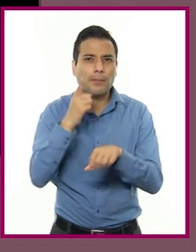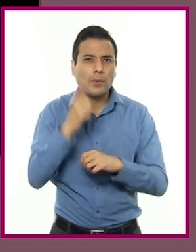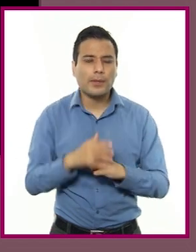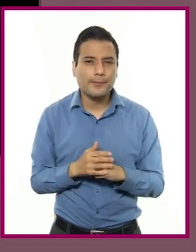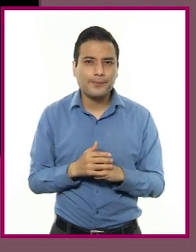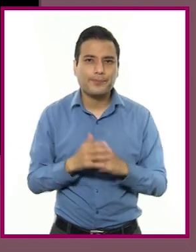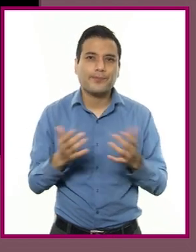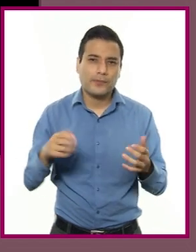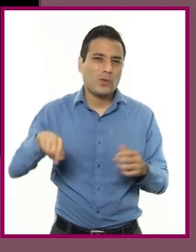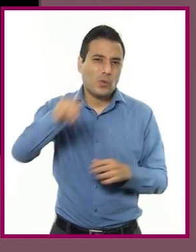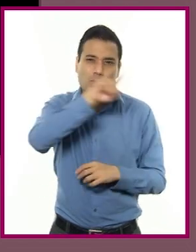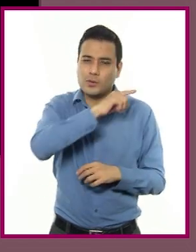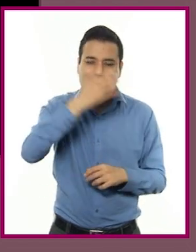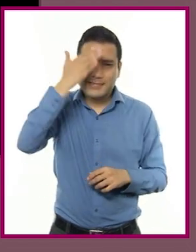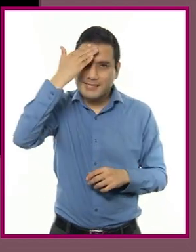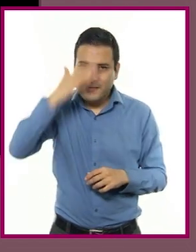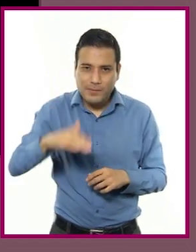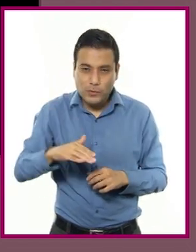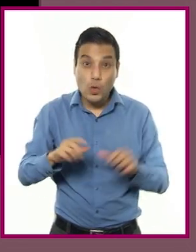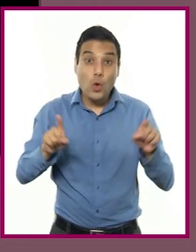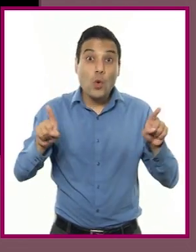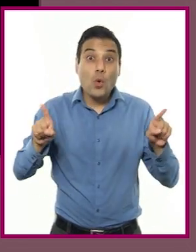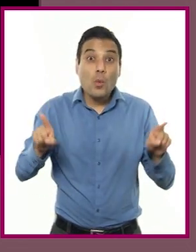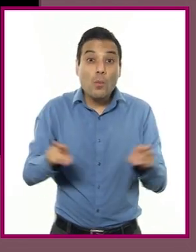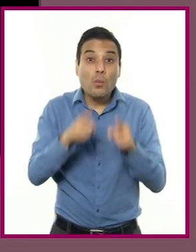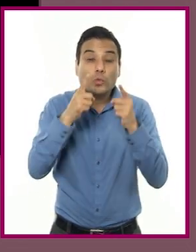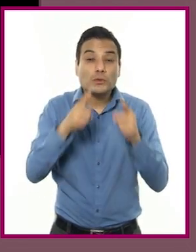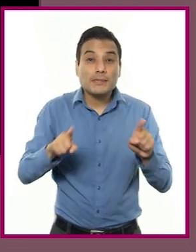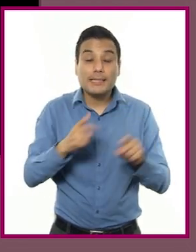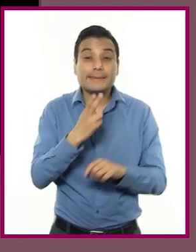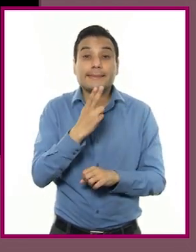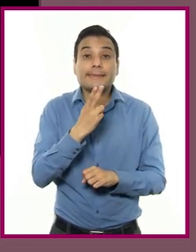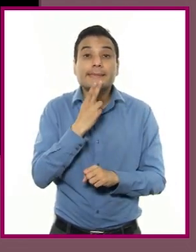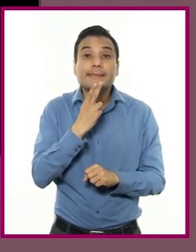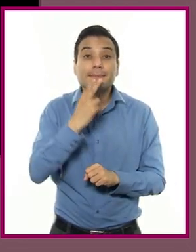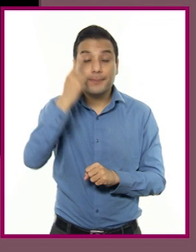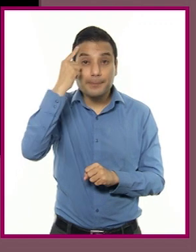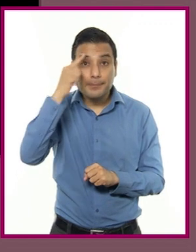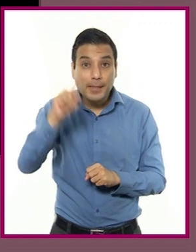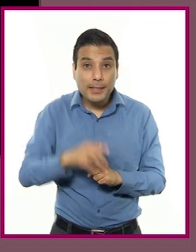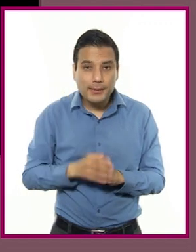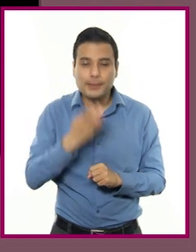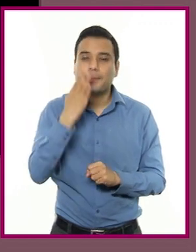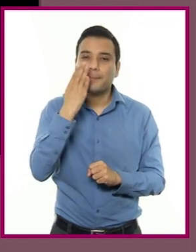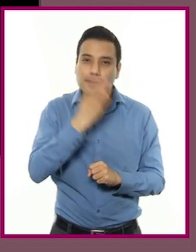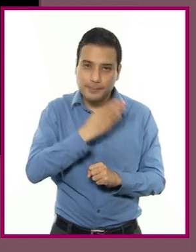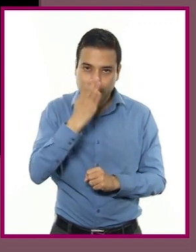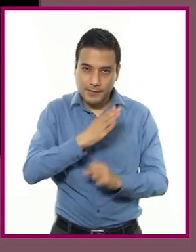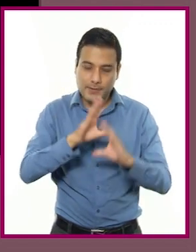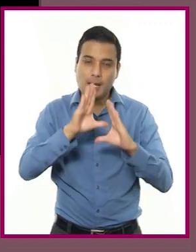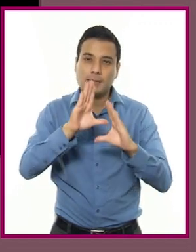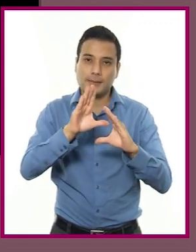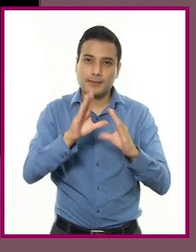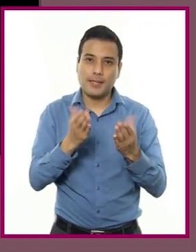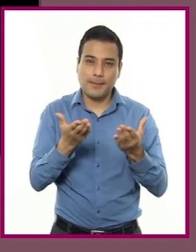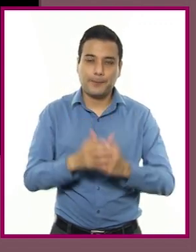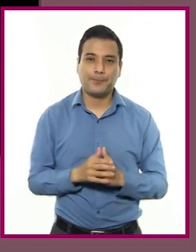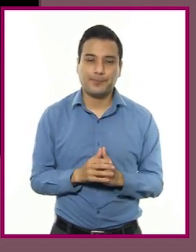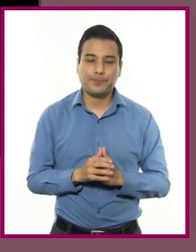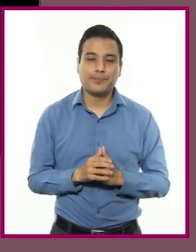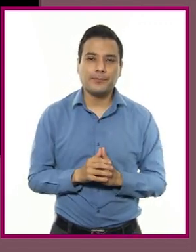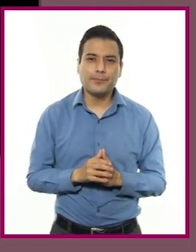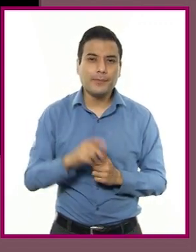la música se utilizaba como una herramienta, como un recurso para el proceso evangelizador.